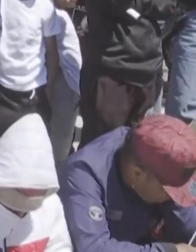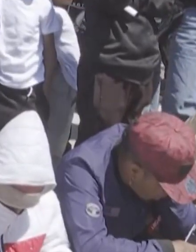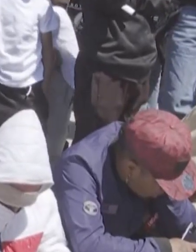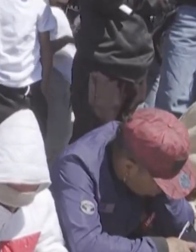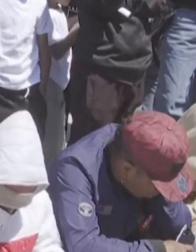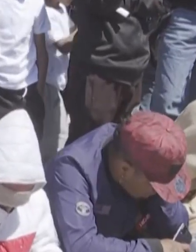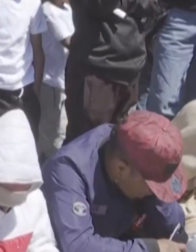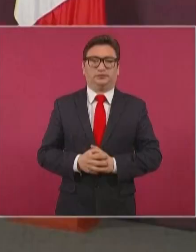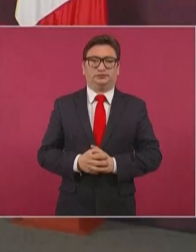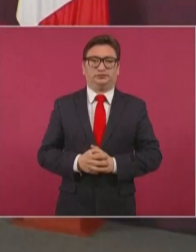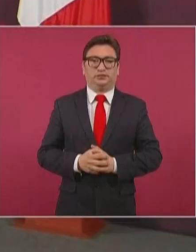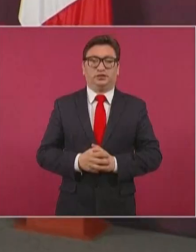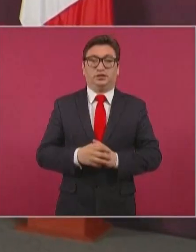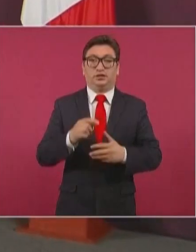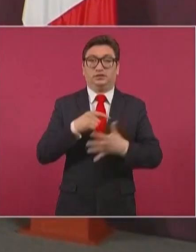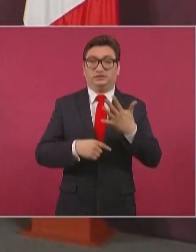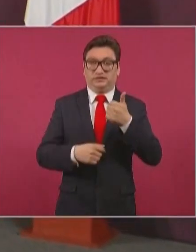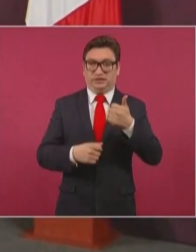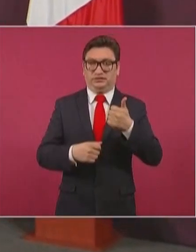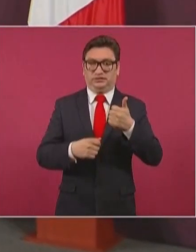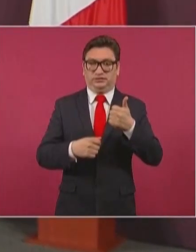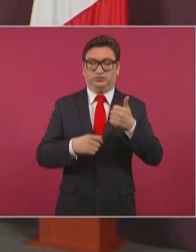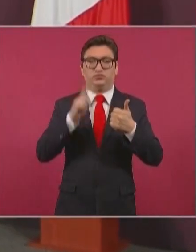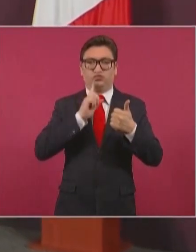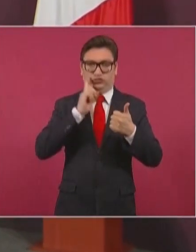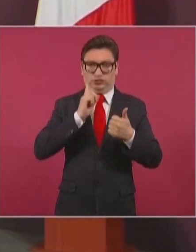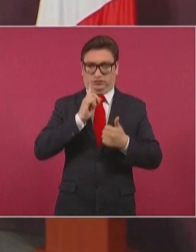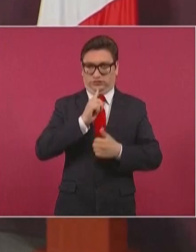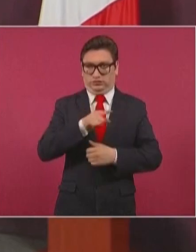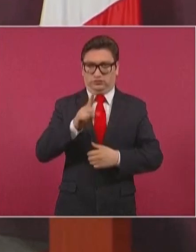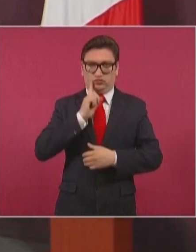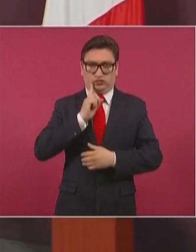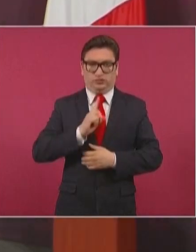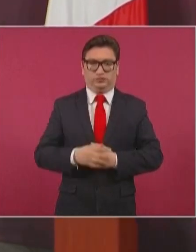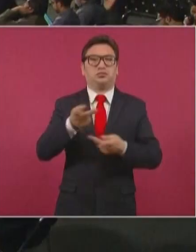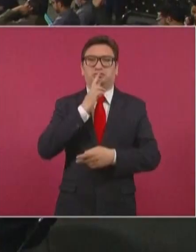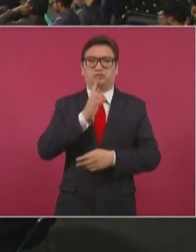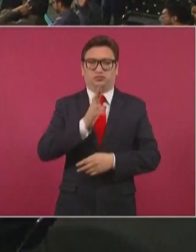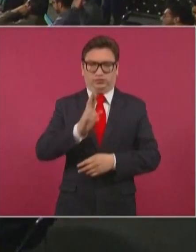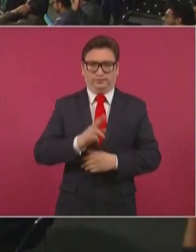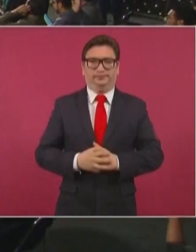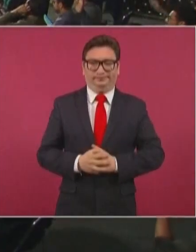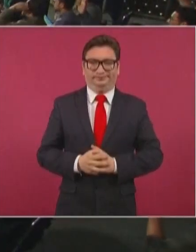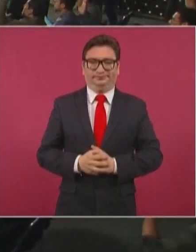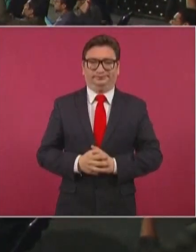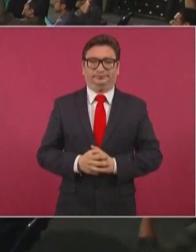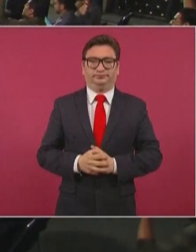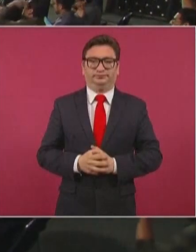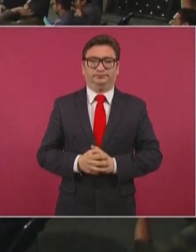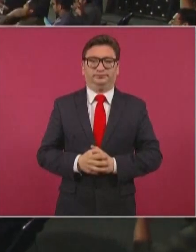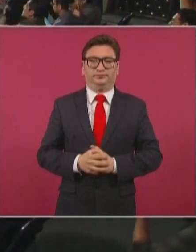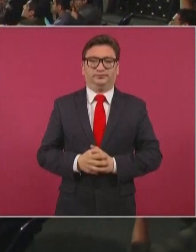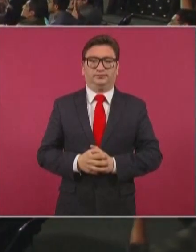Más temprano, el presidente López Obrador había pedido a Estados Unidos destinar más recursos para prevenir la migración irregular en la